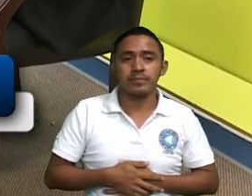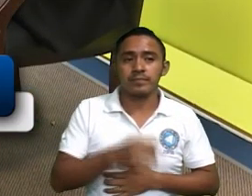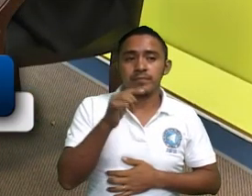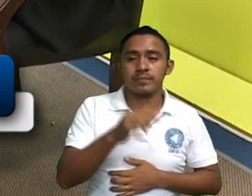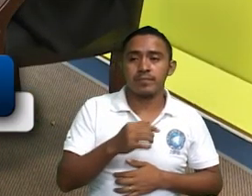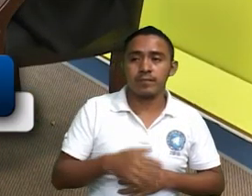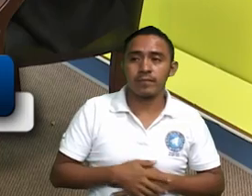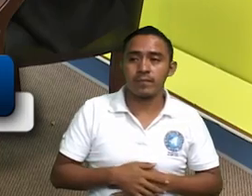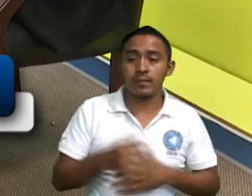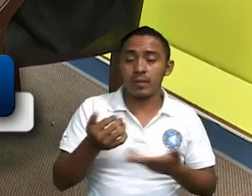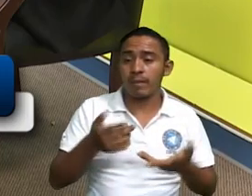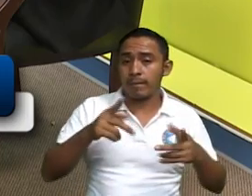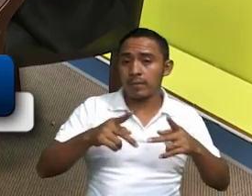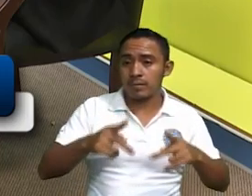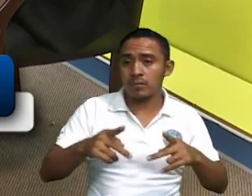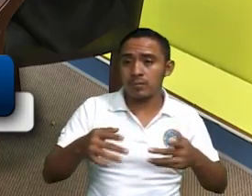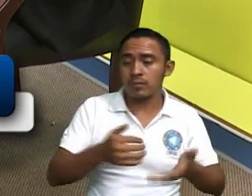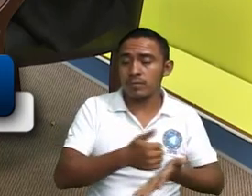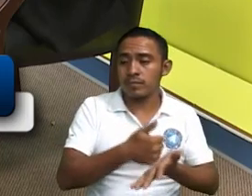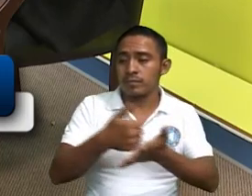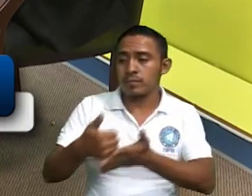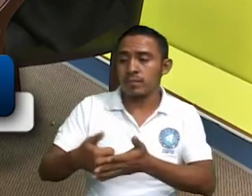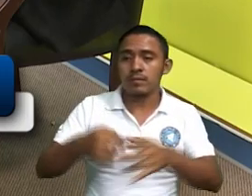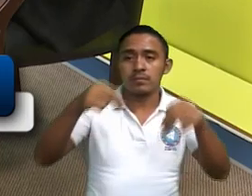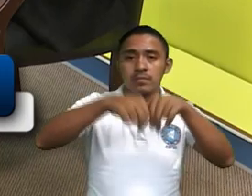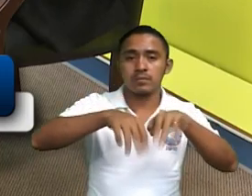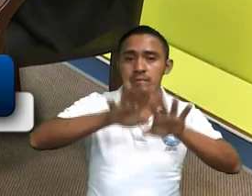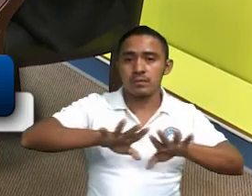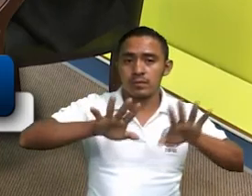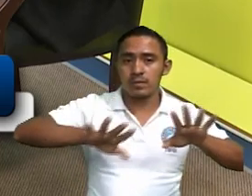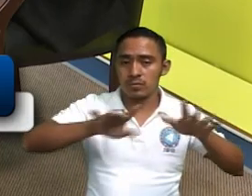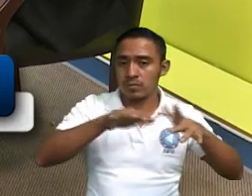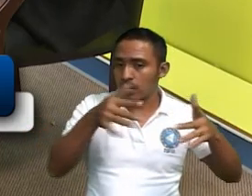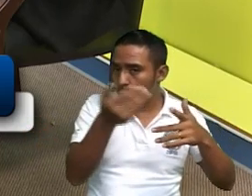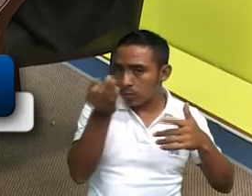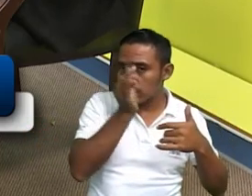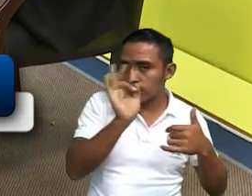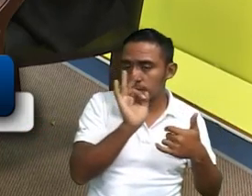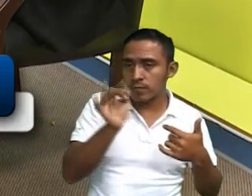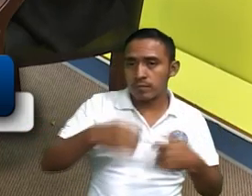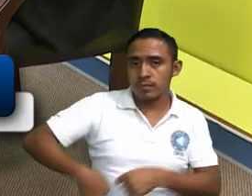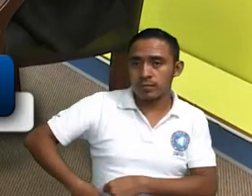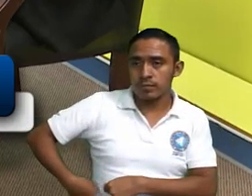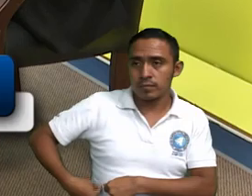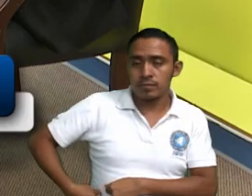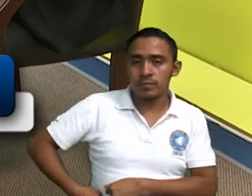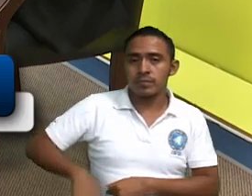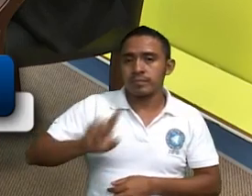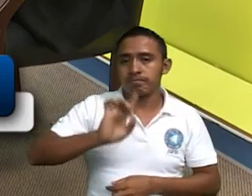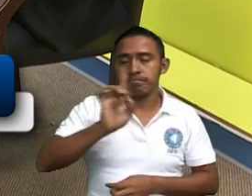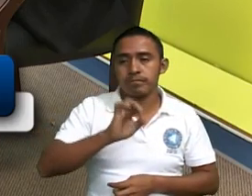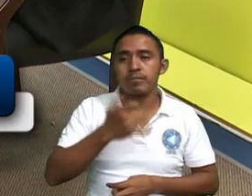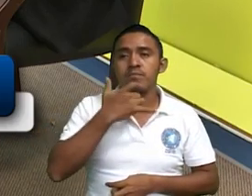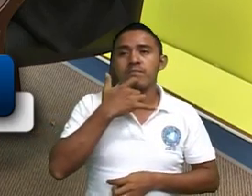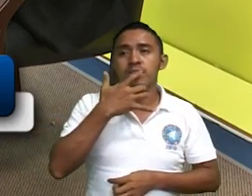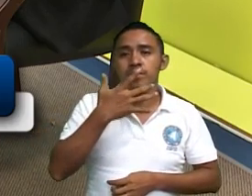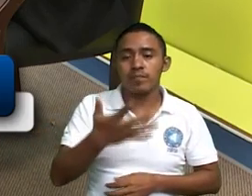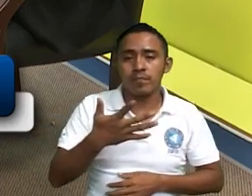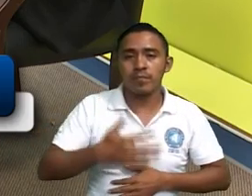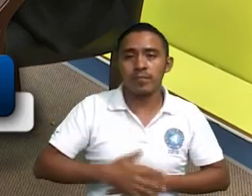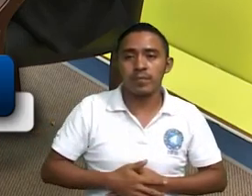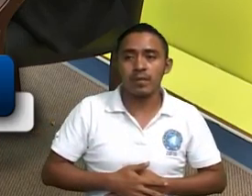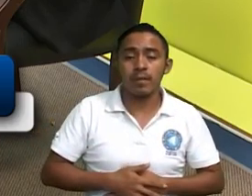estudios científicos no apoyan el tipo de tratamiento natural o médico para el problema de la litiasis biliar, porque las complicaciones